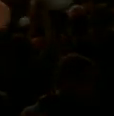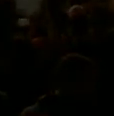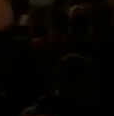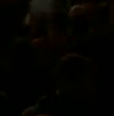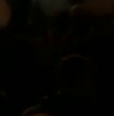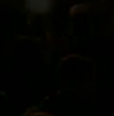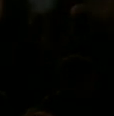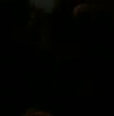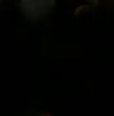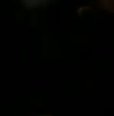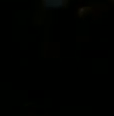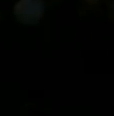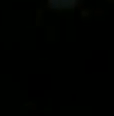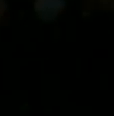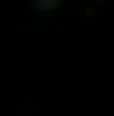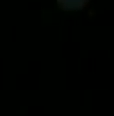¡Para mamá!